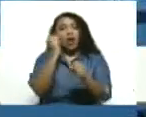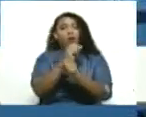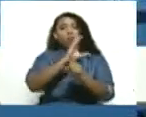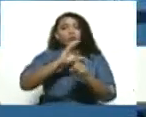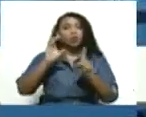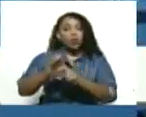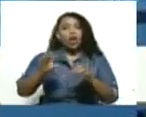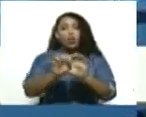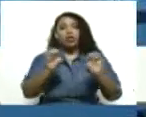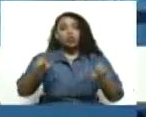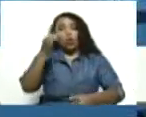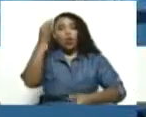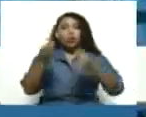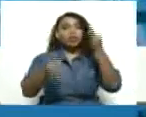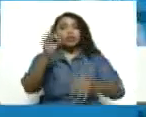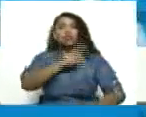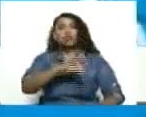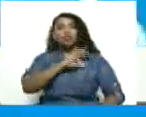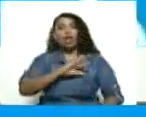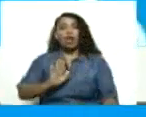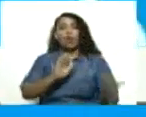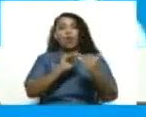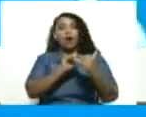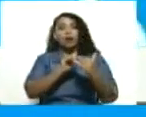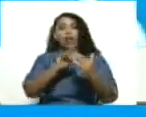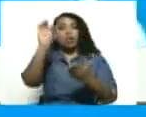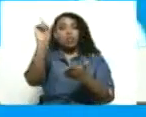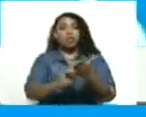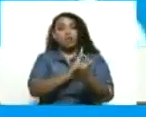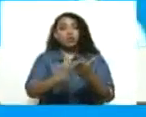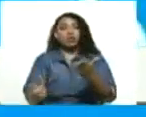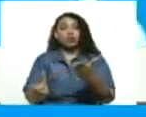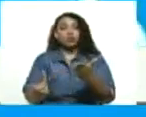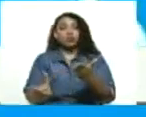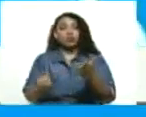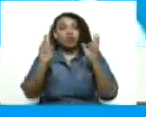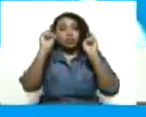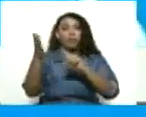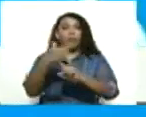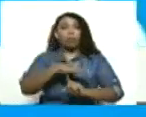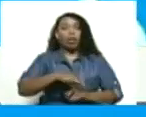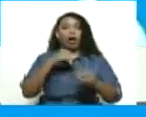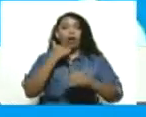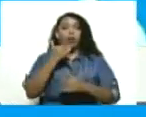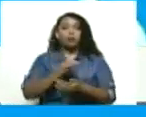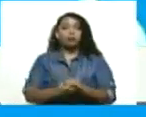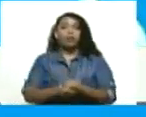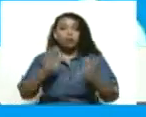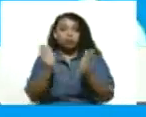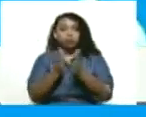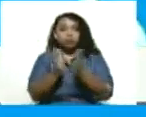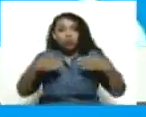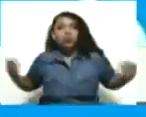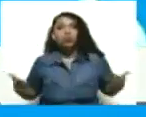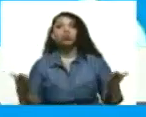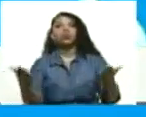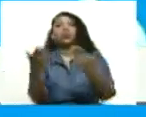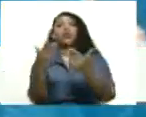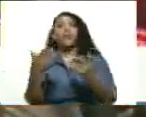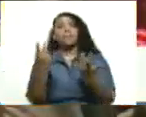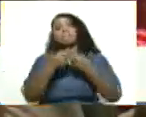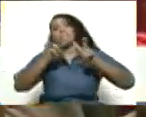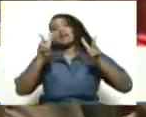a la justicia social y a la igualdad sin discriminación ni subordinación alguna promueva la cooperación pacífica entre las